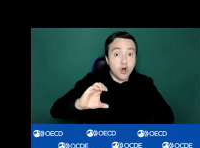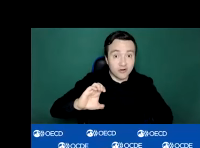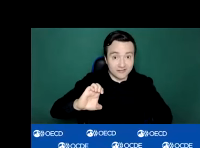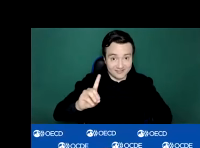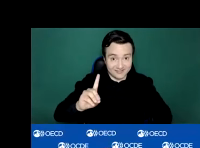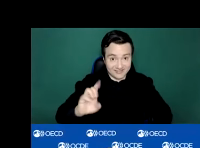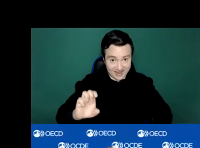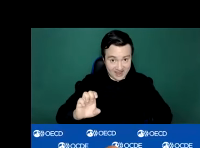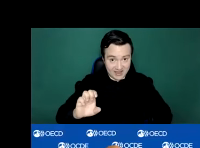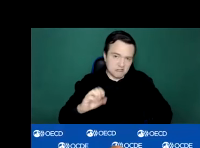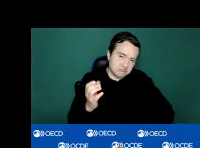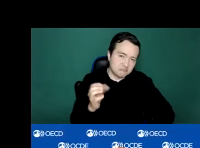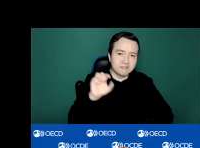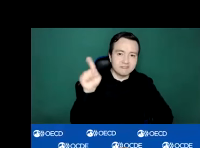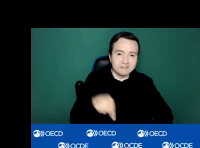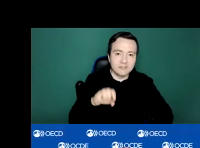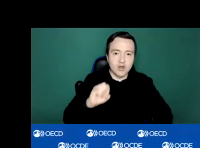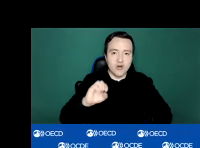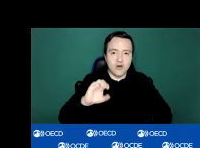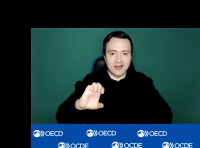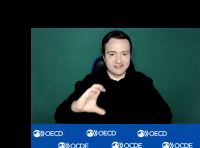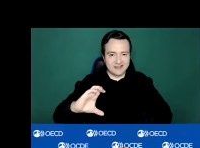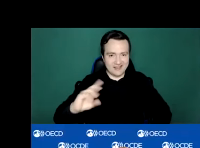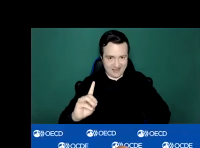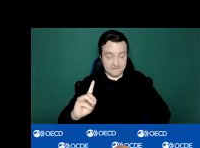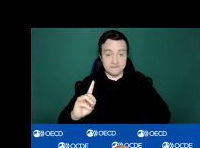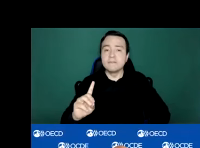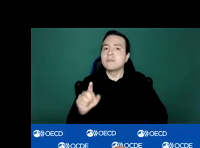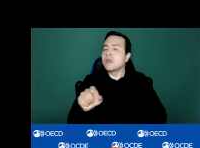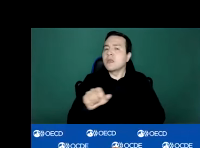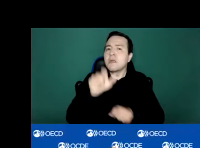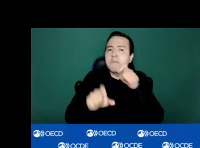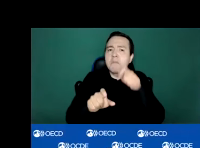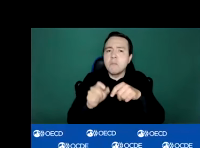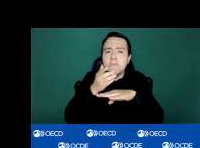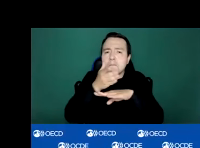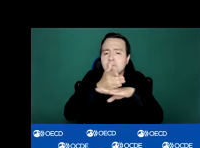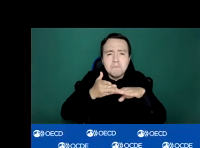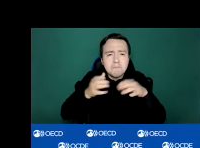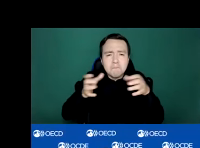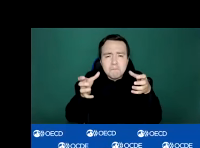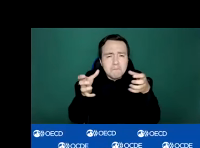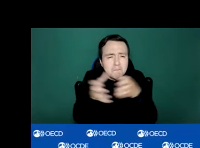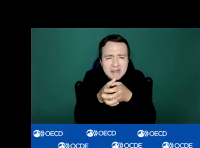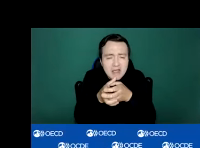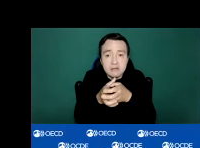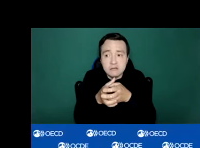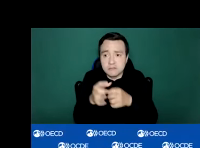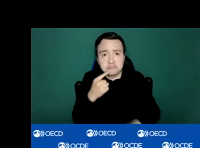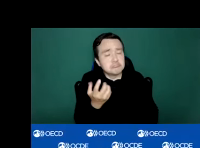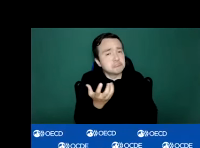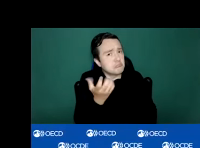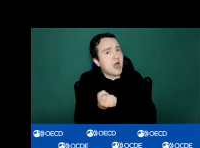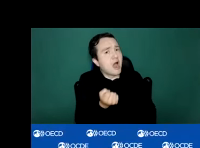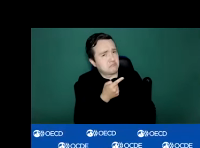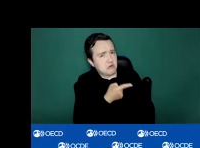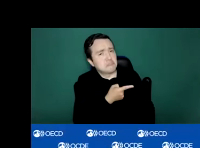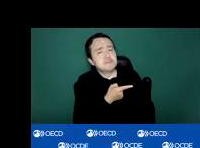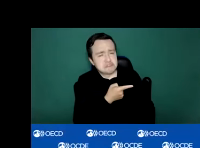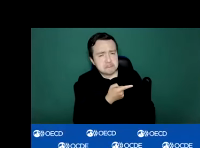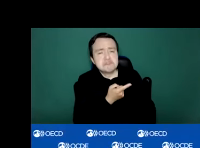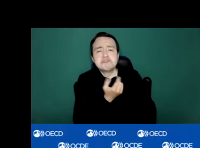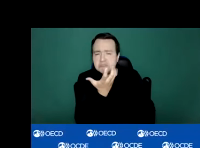las personas que respondieron dijeron que tenían atención primaria disponible con ciertas características, pero